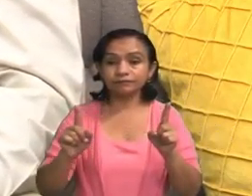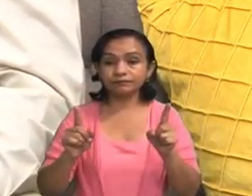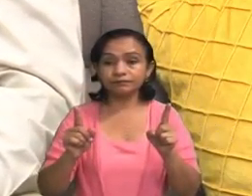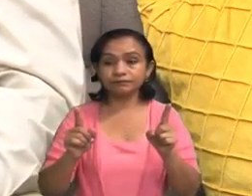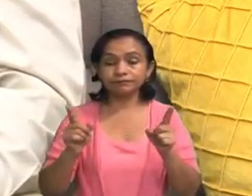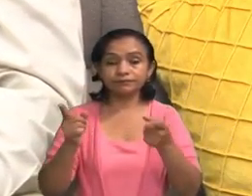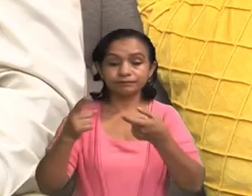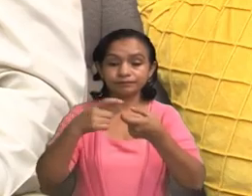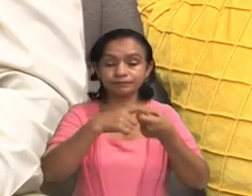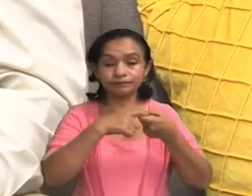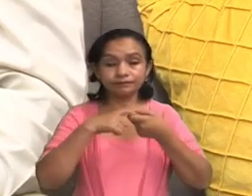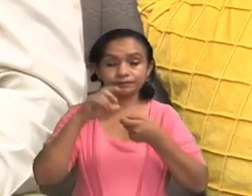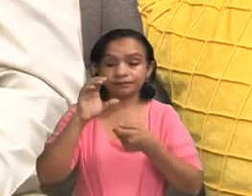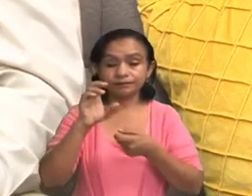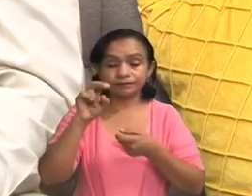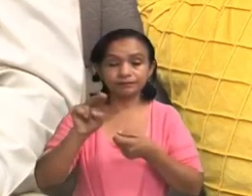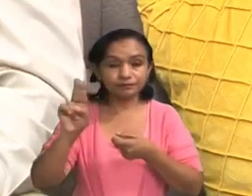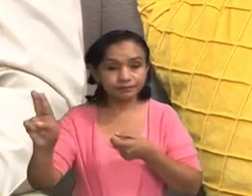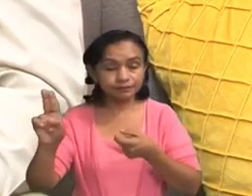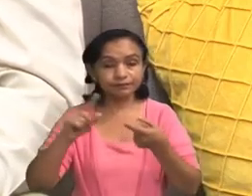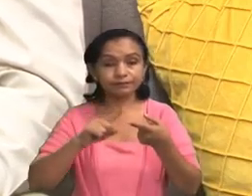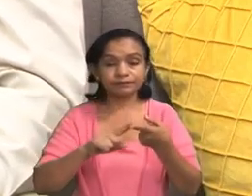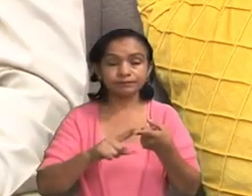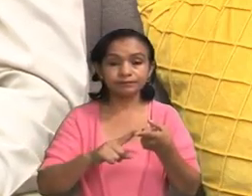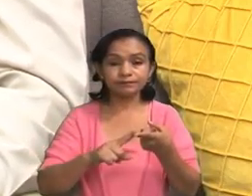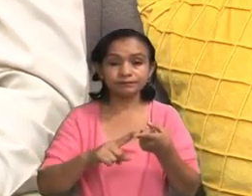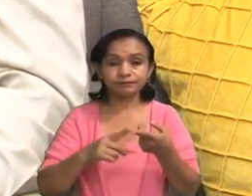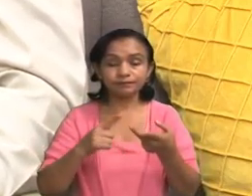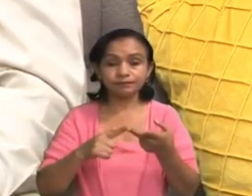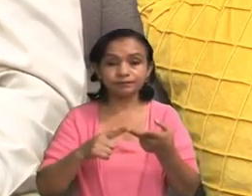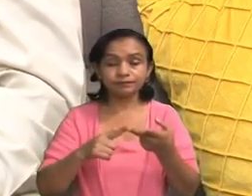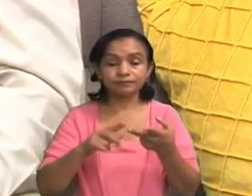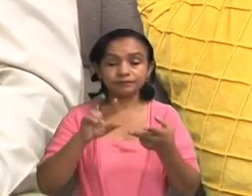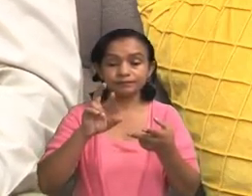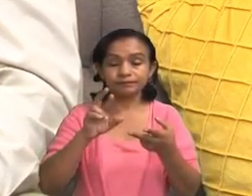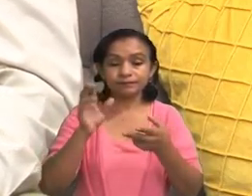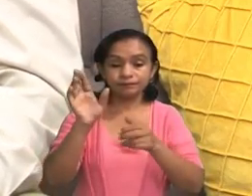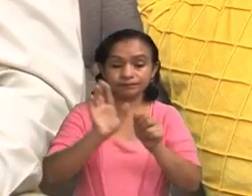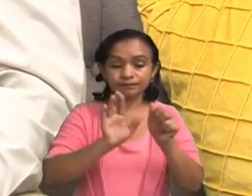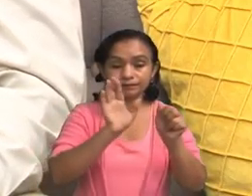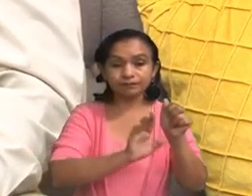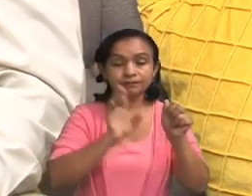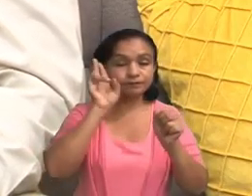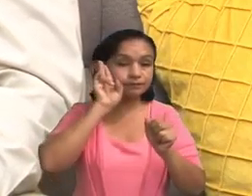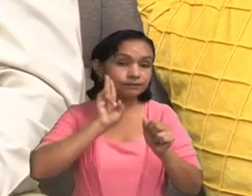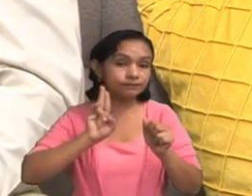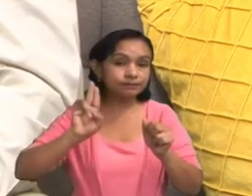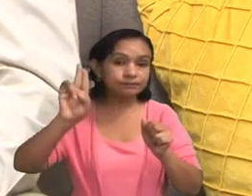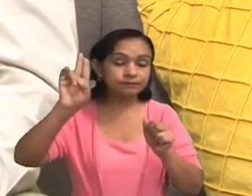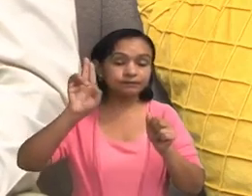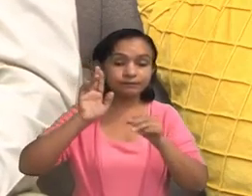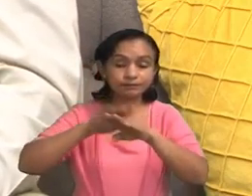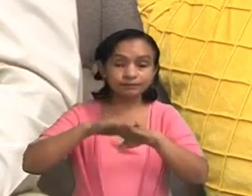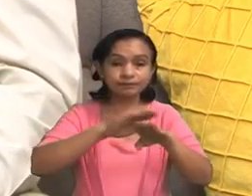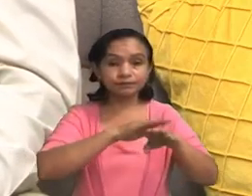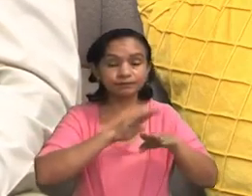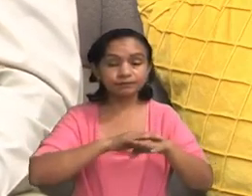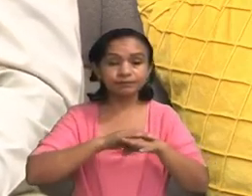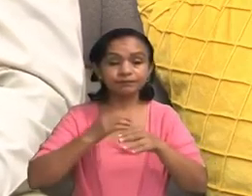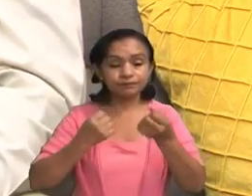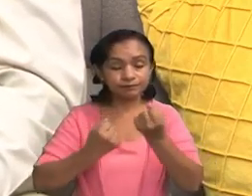las coordinaciones del CNU, de las coordinaciones de las rectorías de cada una de estas universidades para orientar un poco